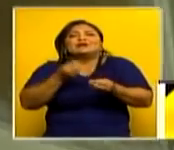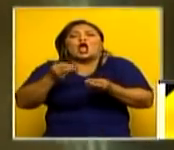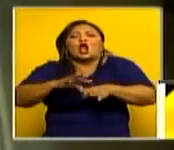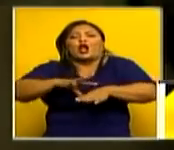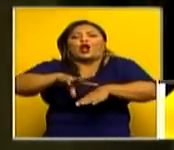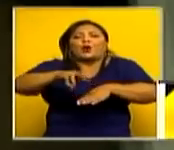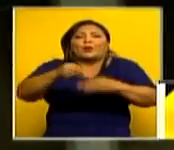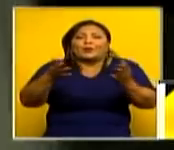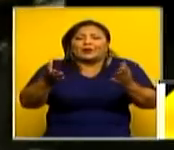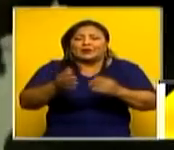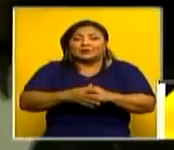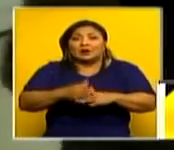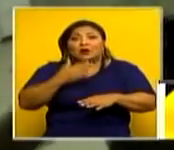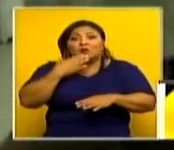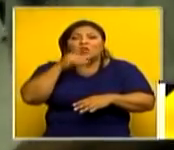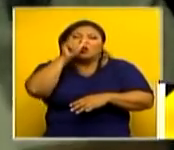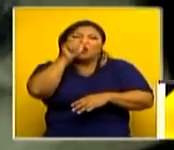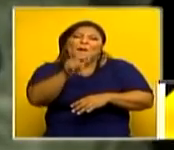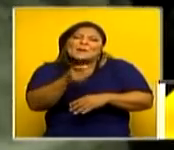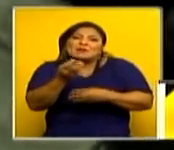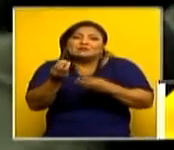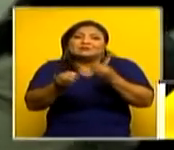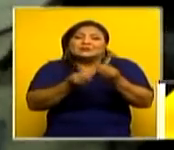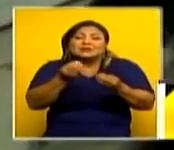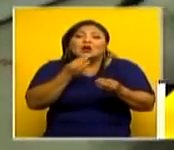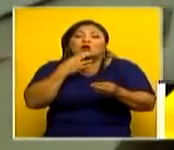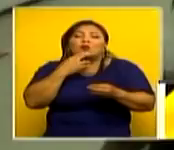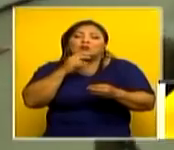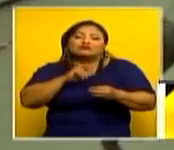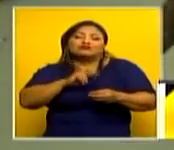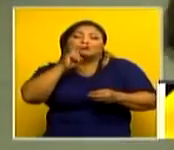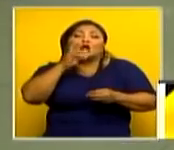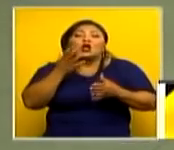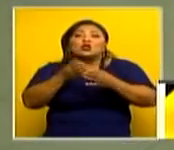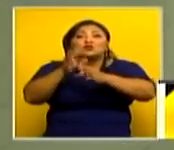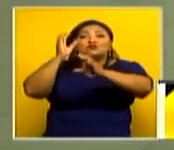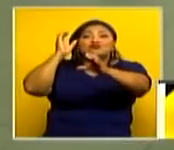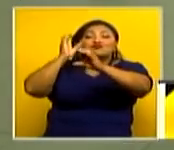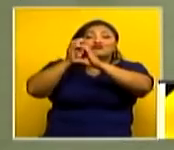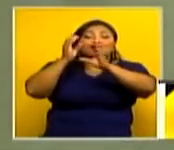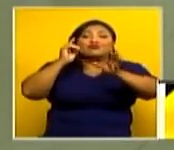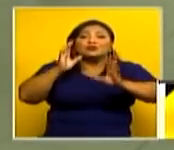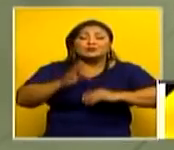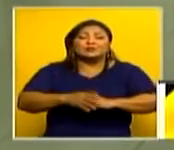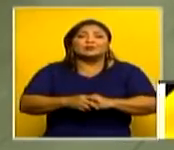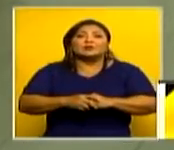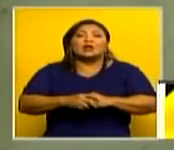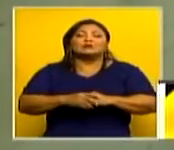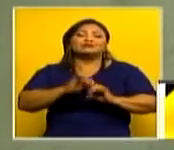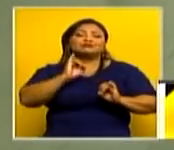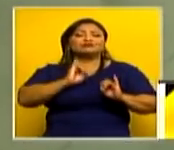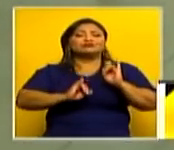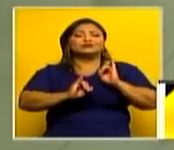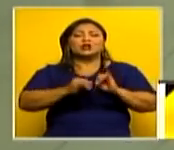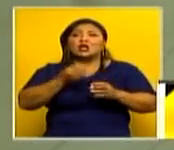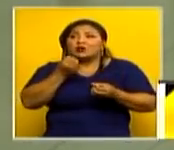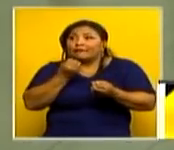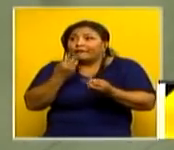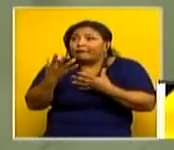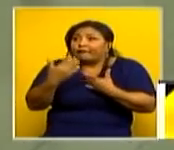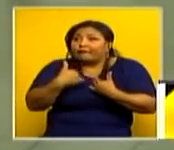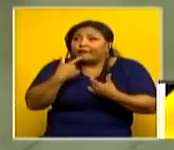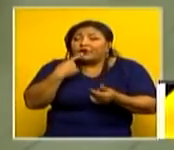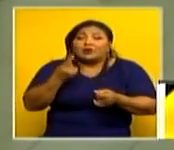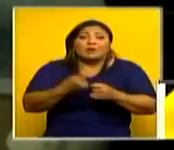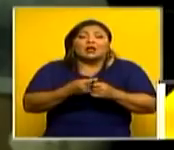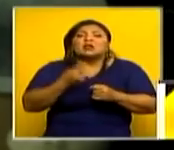suyas. Bueno, este sujeto aparentemente se sube a una unidad de bus, a un colectivo. La señorita no sabe manifestar, que procede